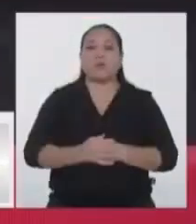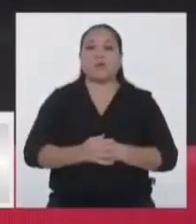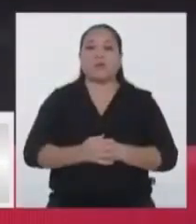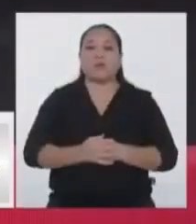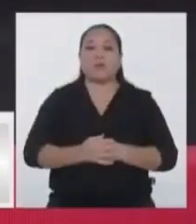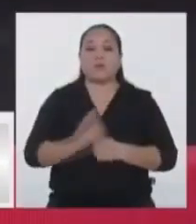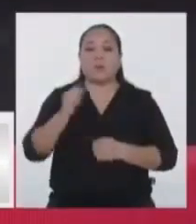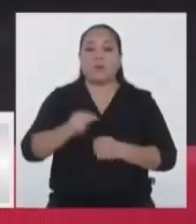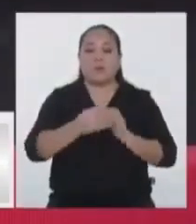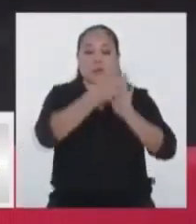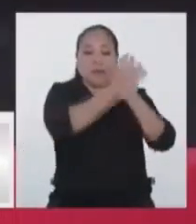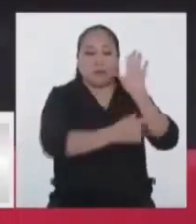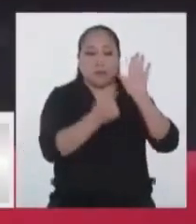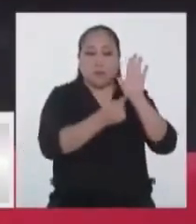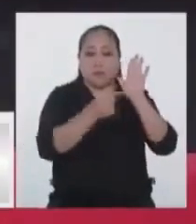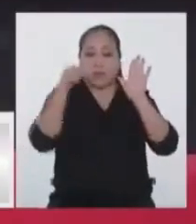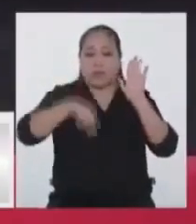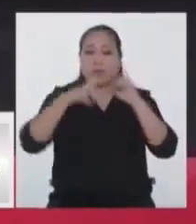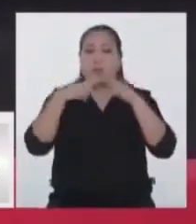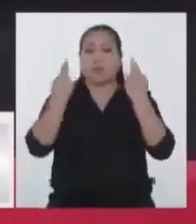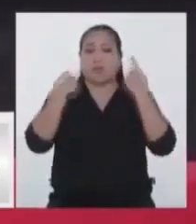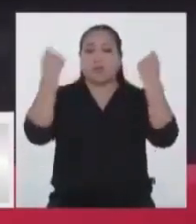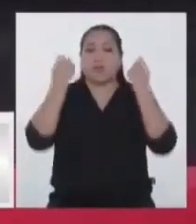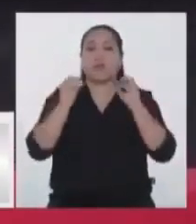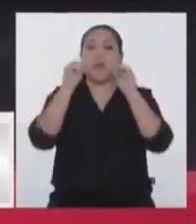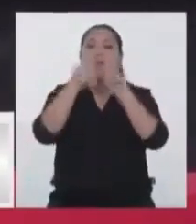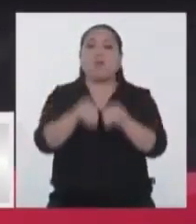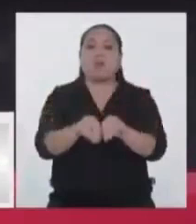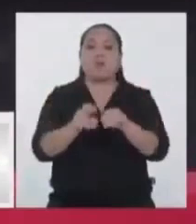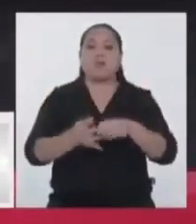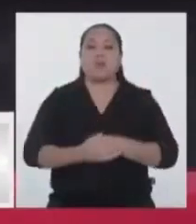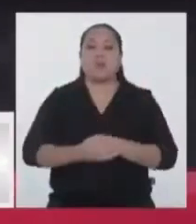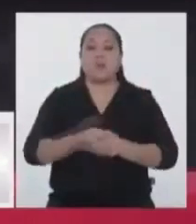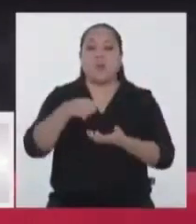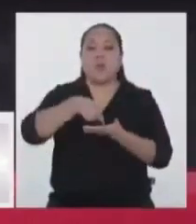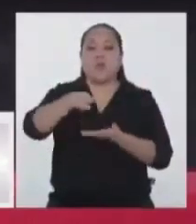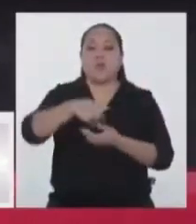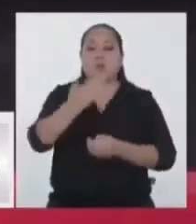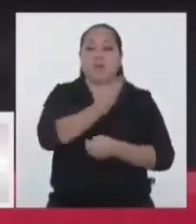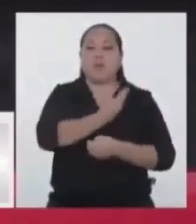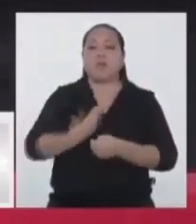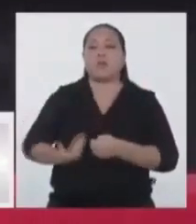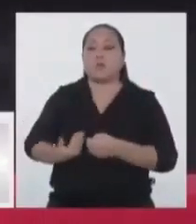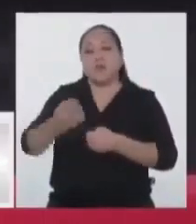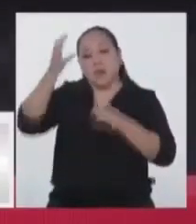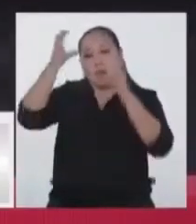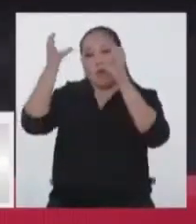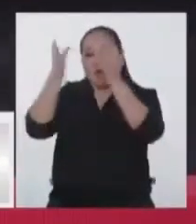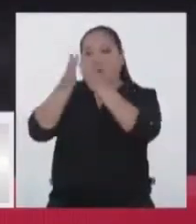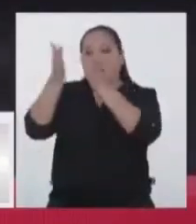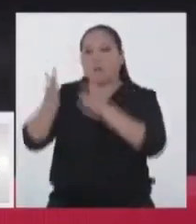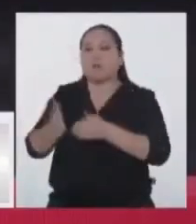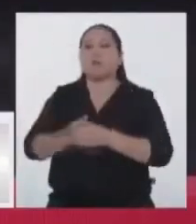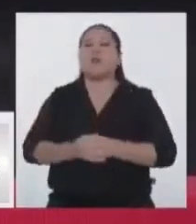2021-2026. El acta de la presente ceremonia de proclamación será remitida a la señora Presidenta del Congreso de la República